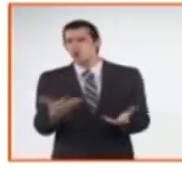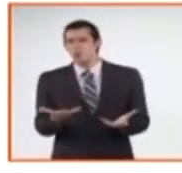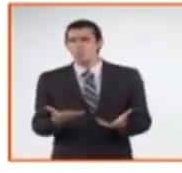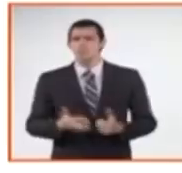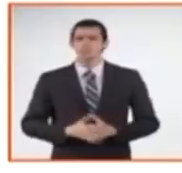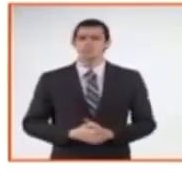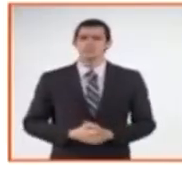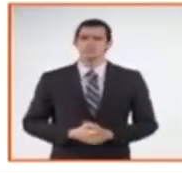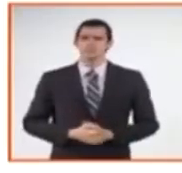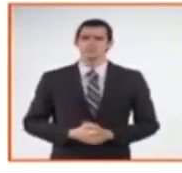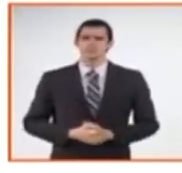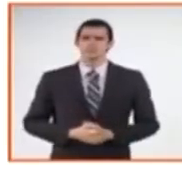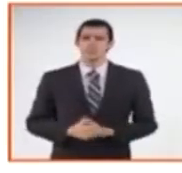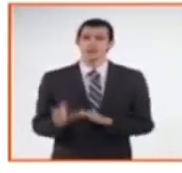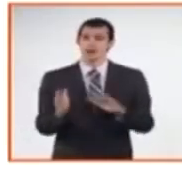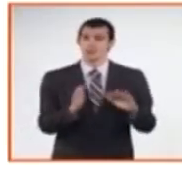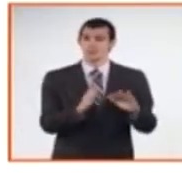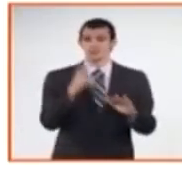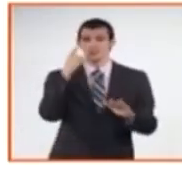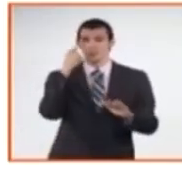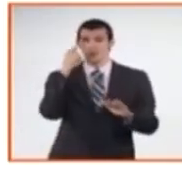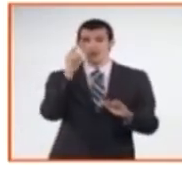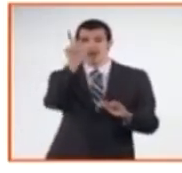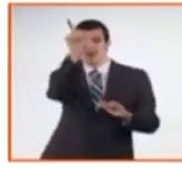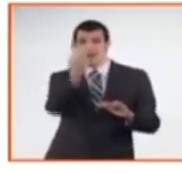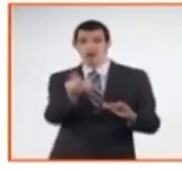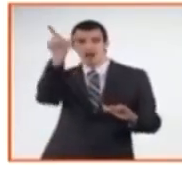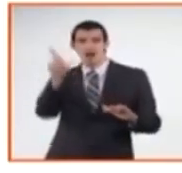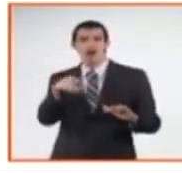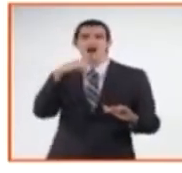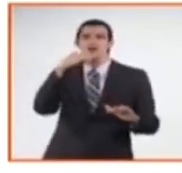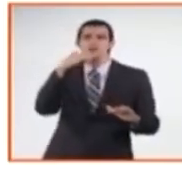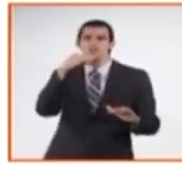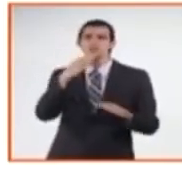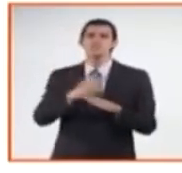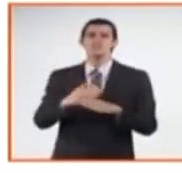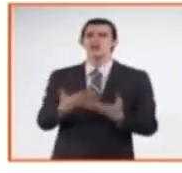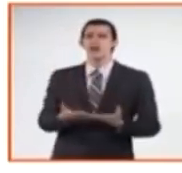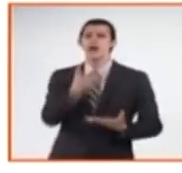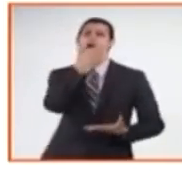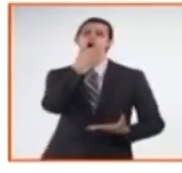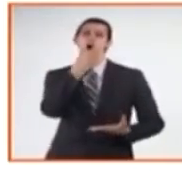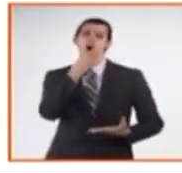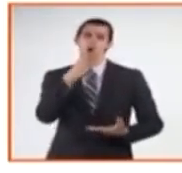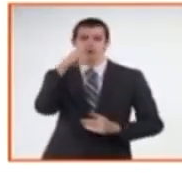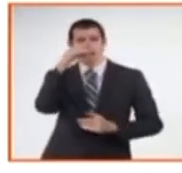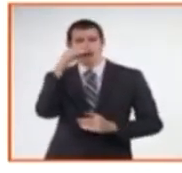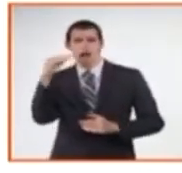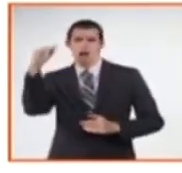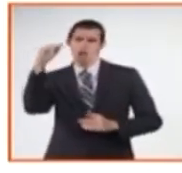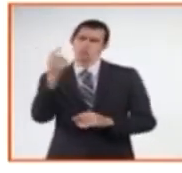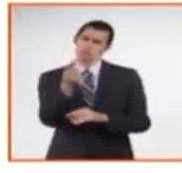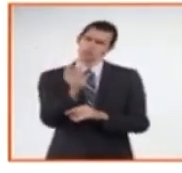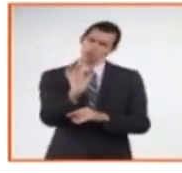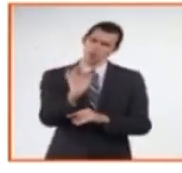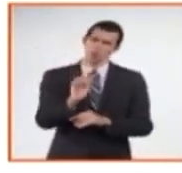roja está muy por arriba y esos niveles de calidad están todavía por arriba en luz en los niños pequeños